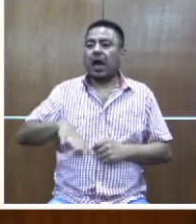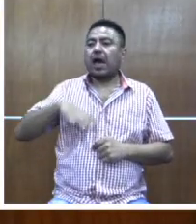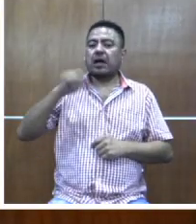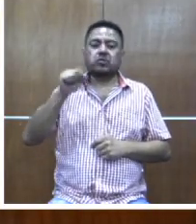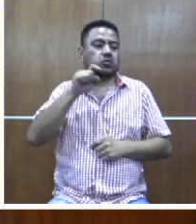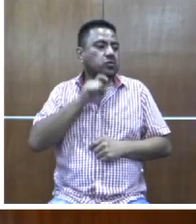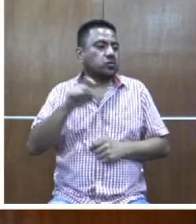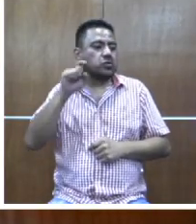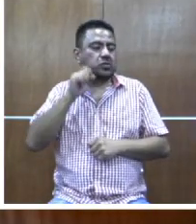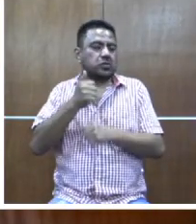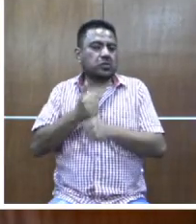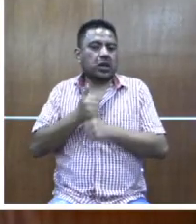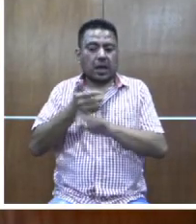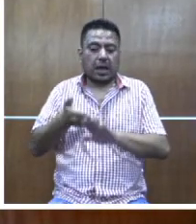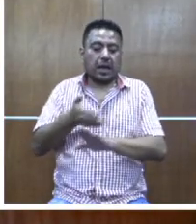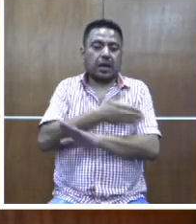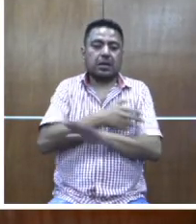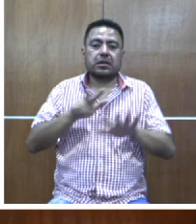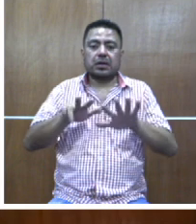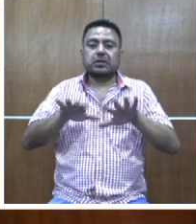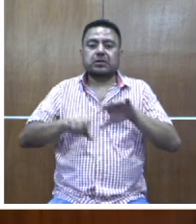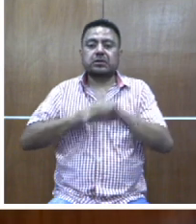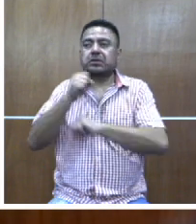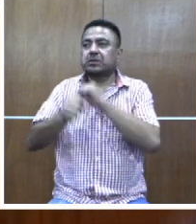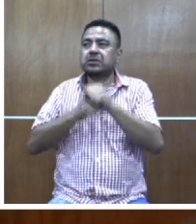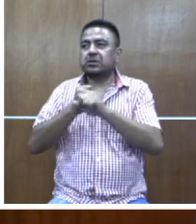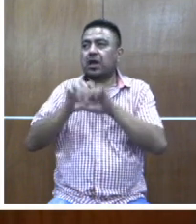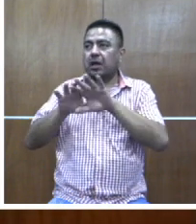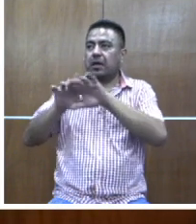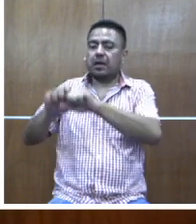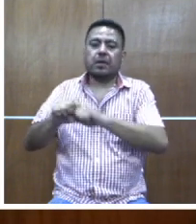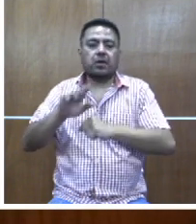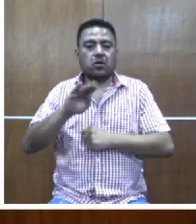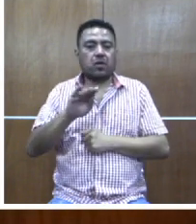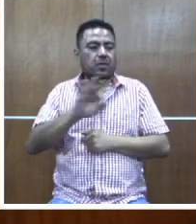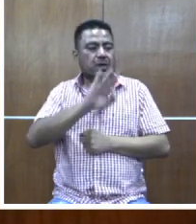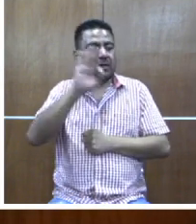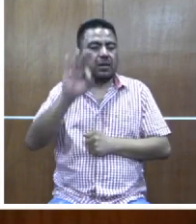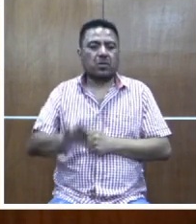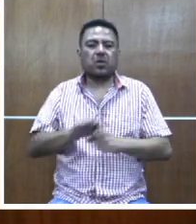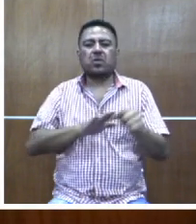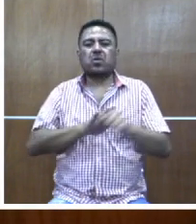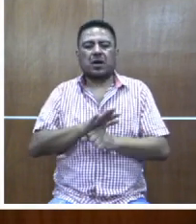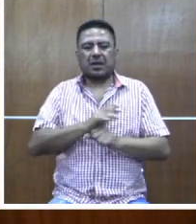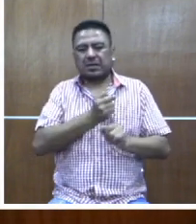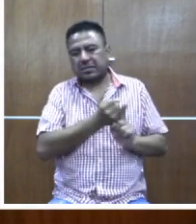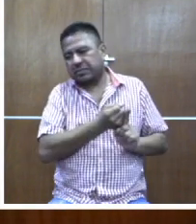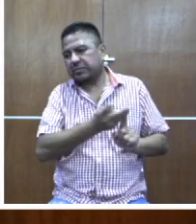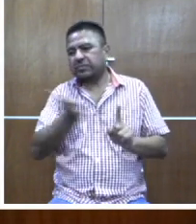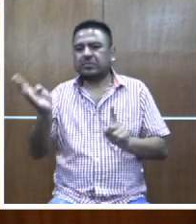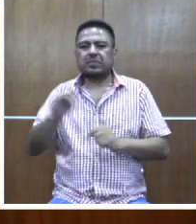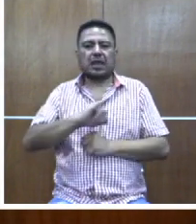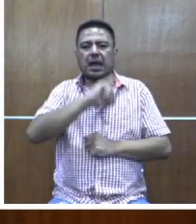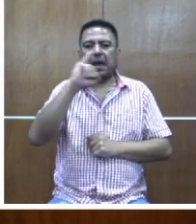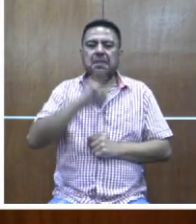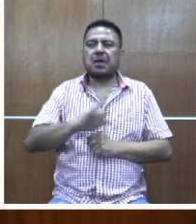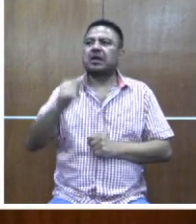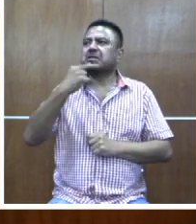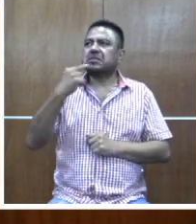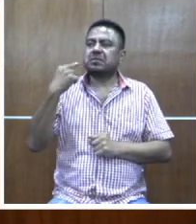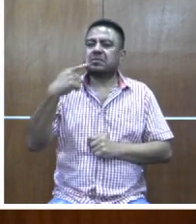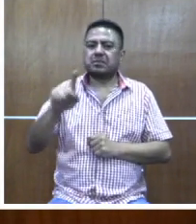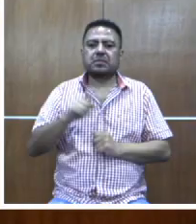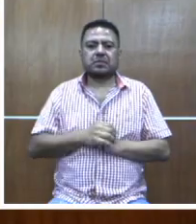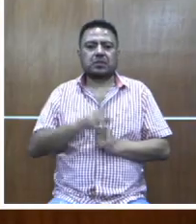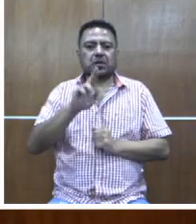abuso sexual antes de cumplir los 18 años. El 90% de esos casos nunca se denuncian